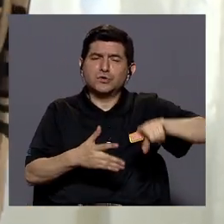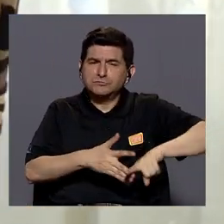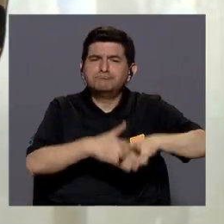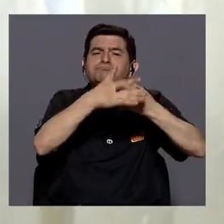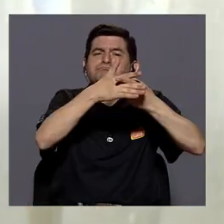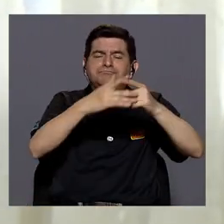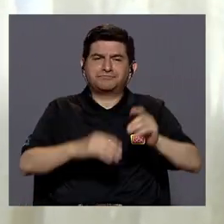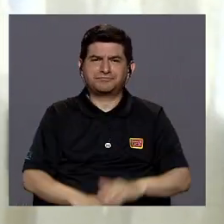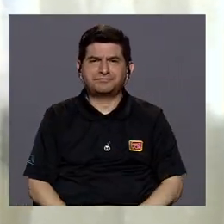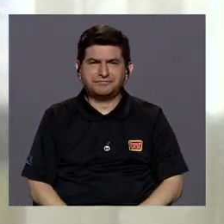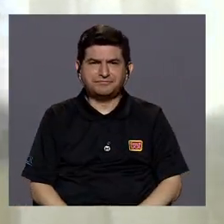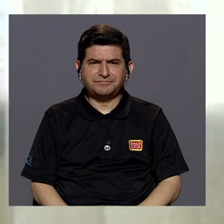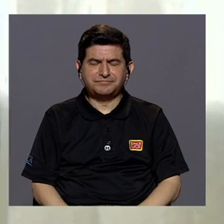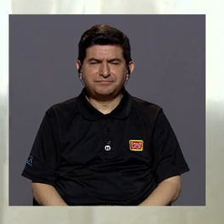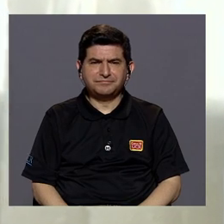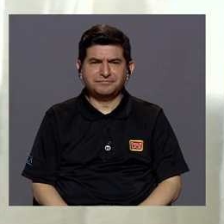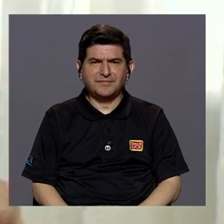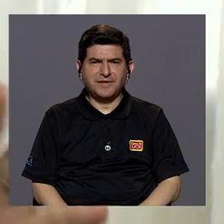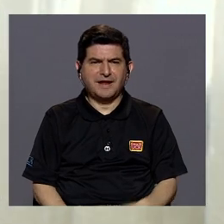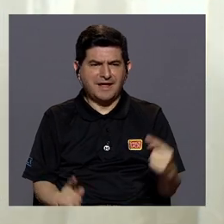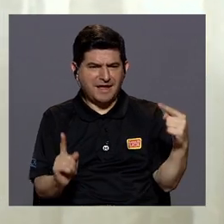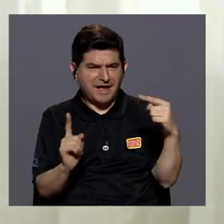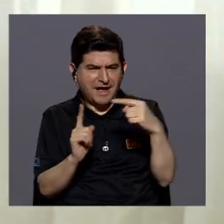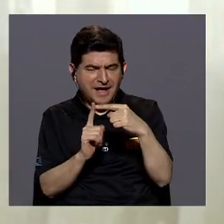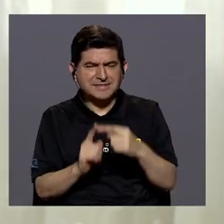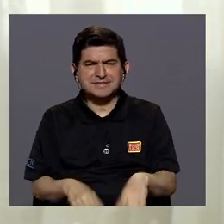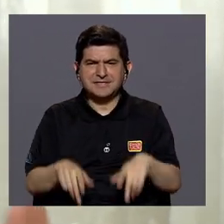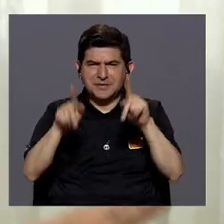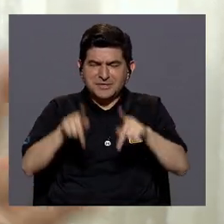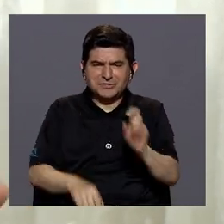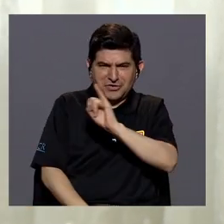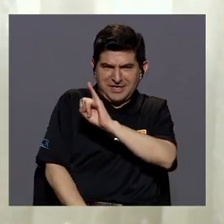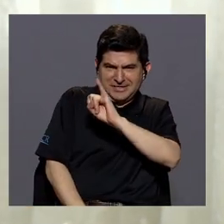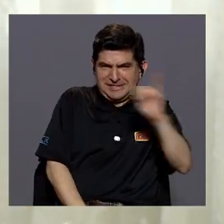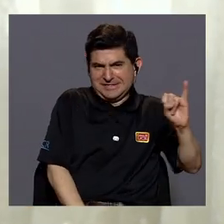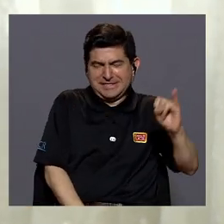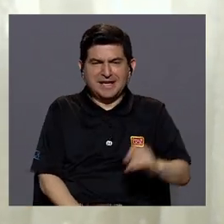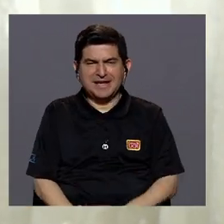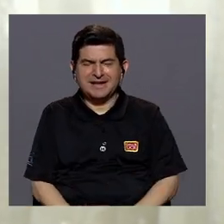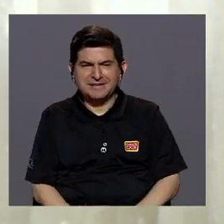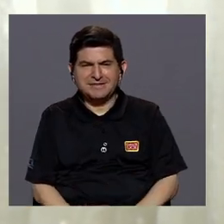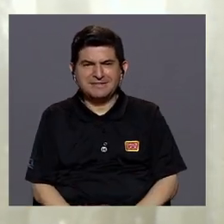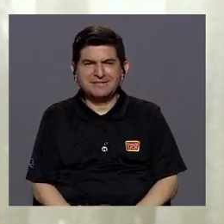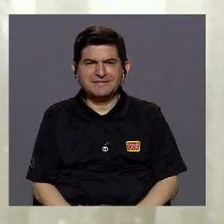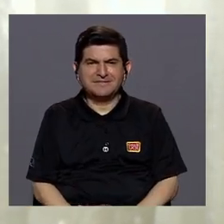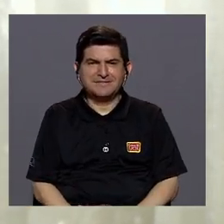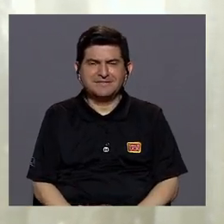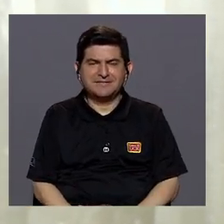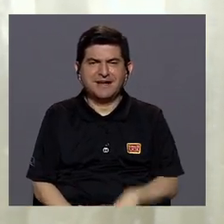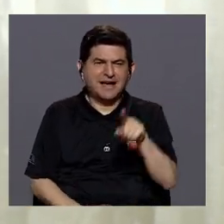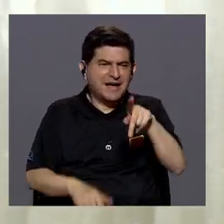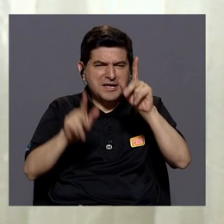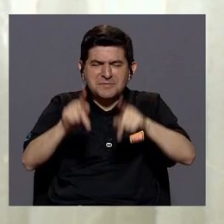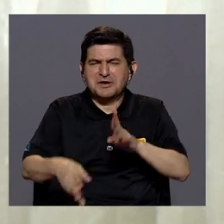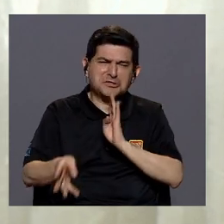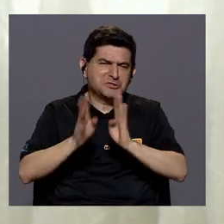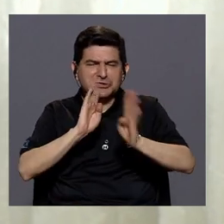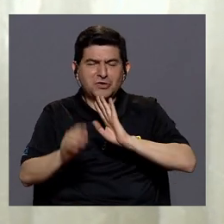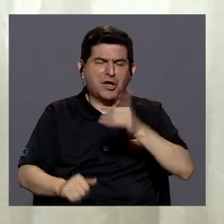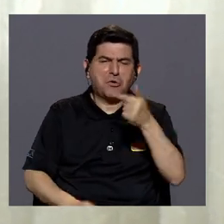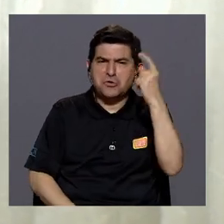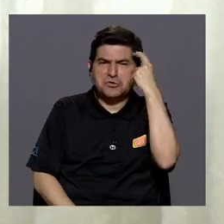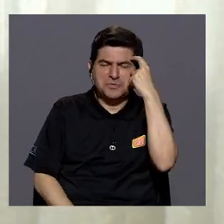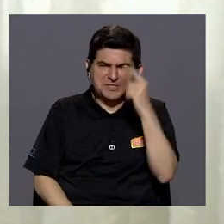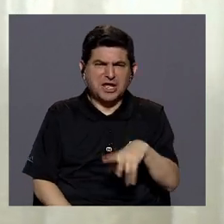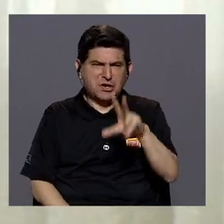Y empezaban hasta los izquierdistas, que vamos a hacer. Y otros pensando que no,